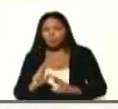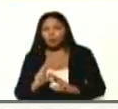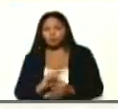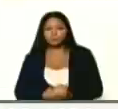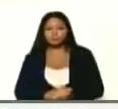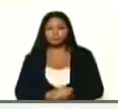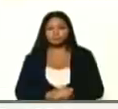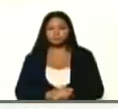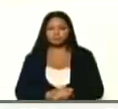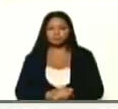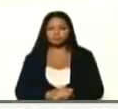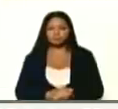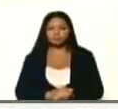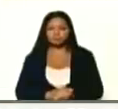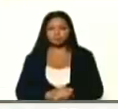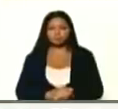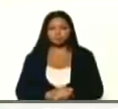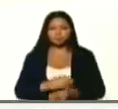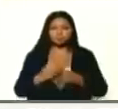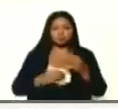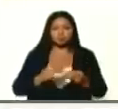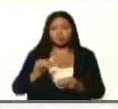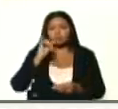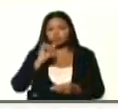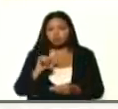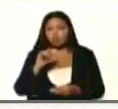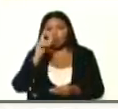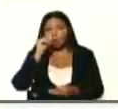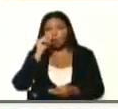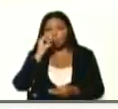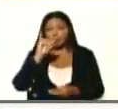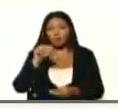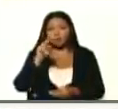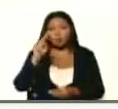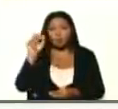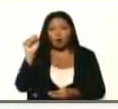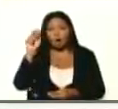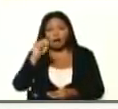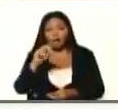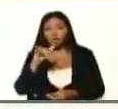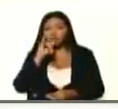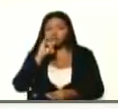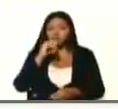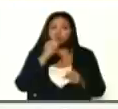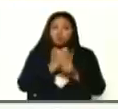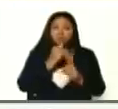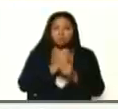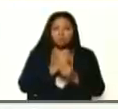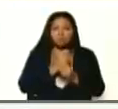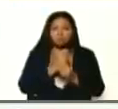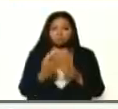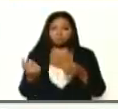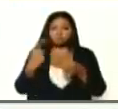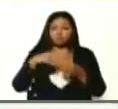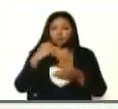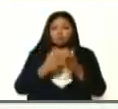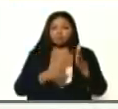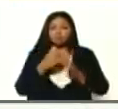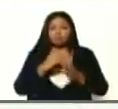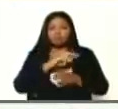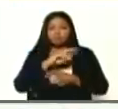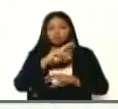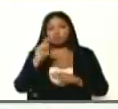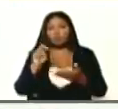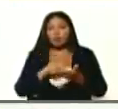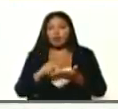ocurrió con la denuncia hecha por el ciudadano Juan Rengifo, quien informó que trabajadores adscritos al Instituto Nacional de Tierras